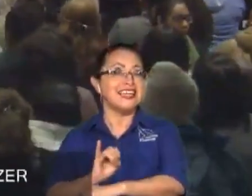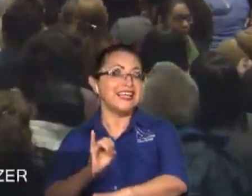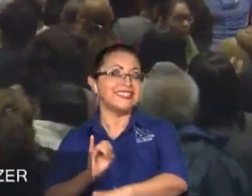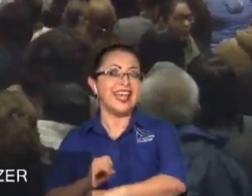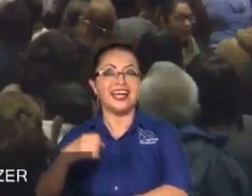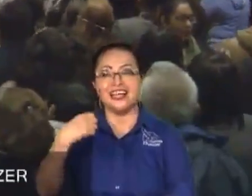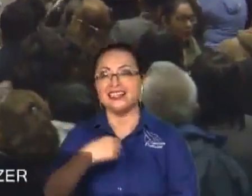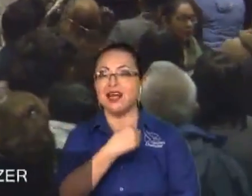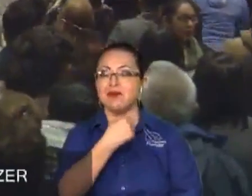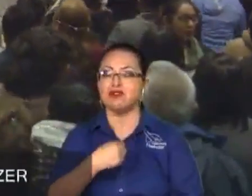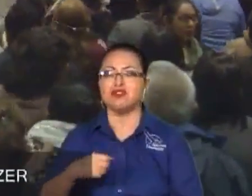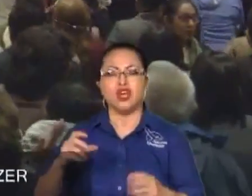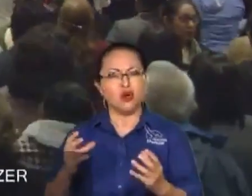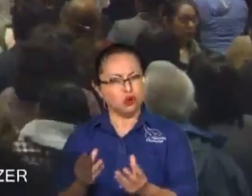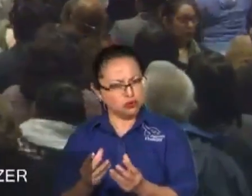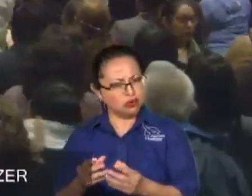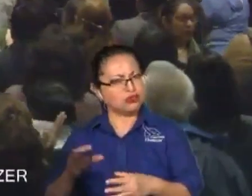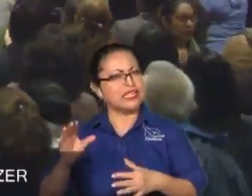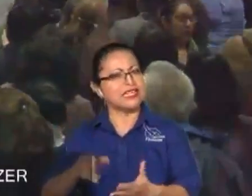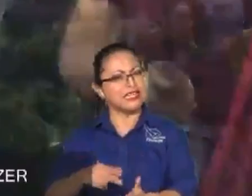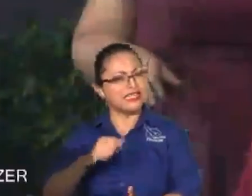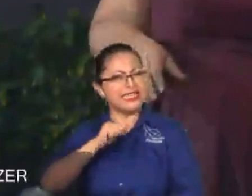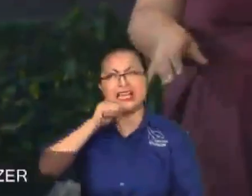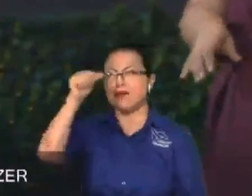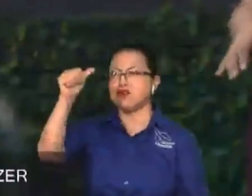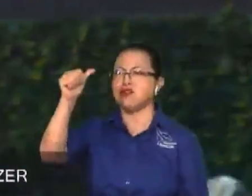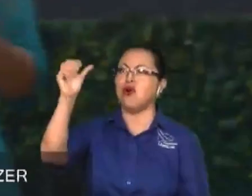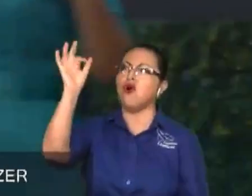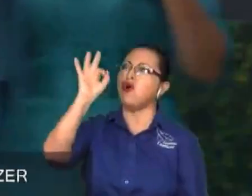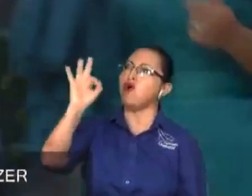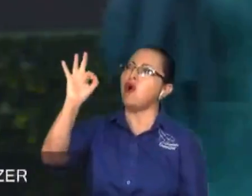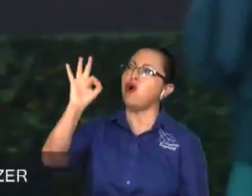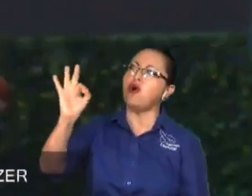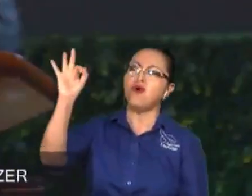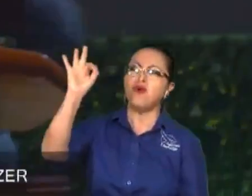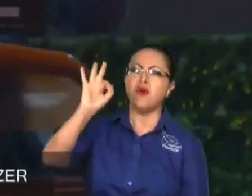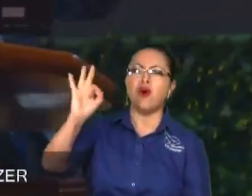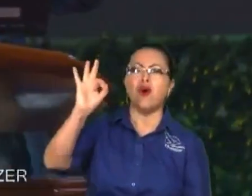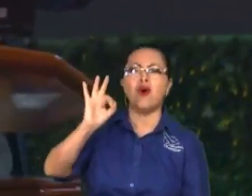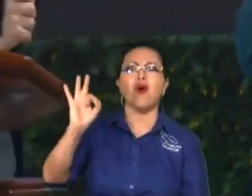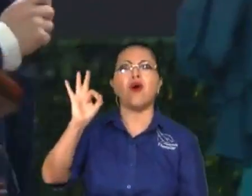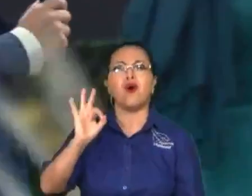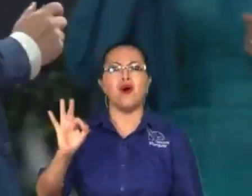En la iglesia cantamos, juntos gritamos.